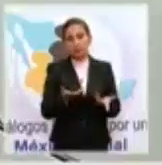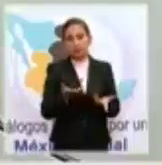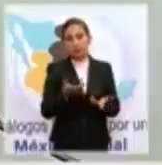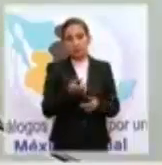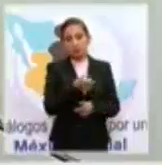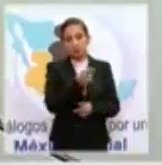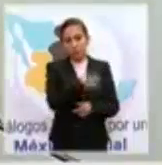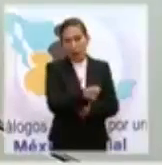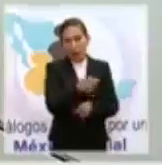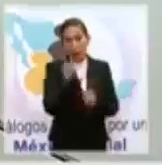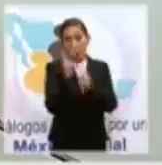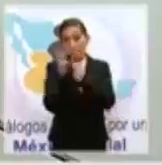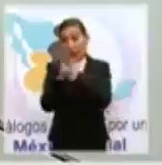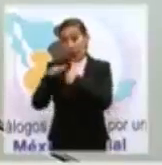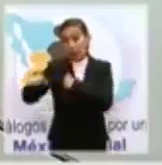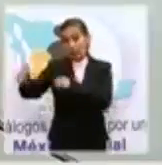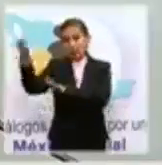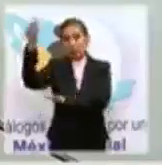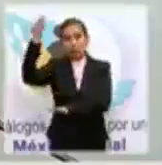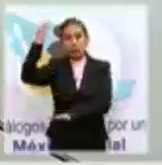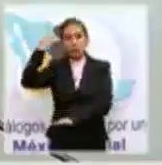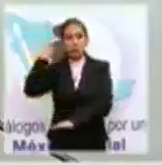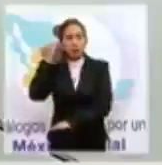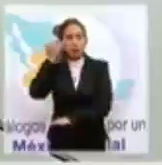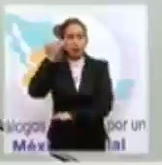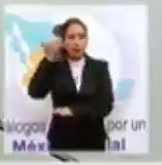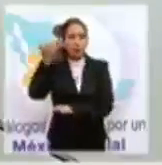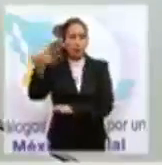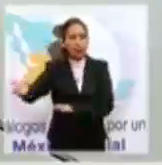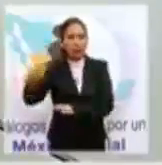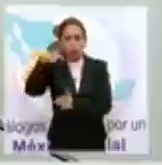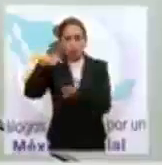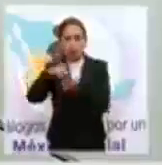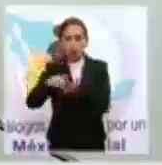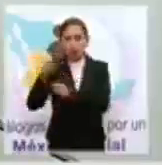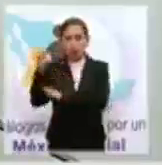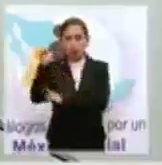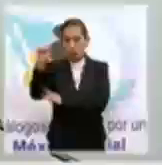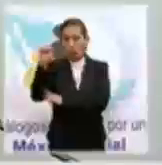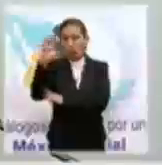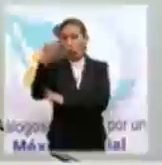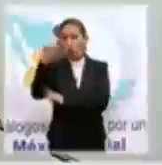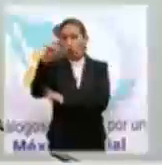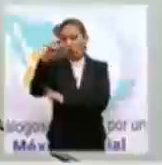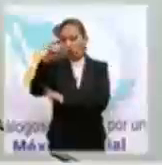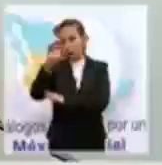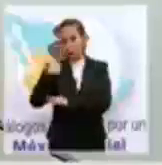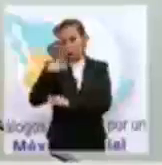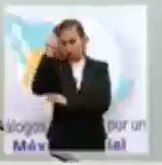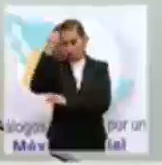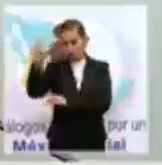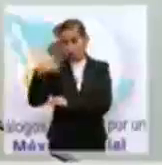los países que vivieron durante un periodo largo en regímenes comunistas, pero no se nos olvide que eran profundamente